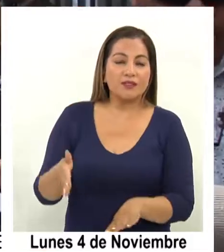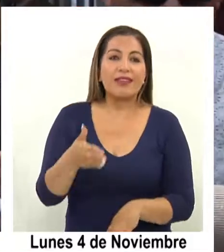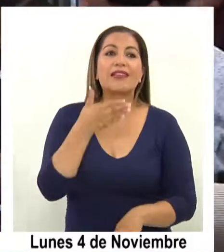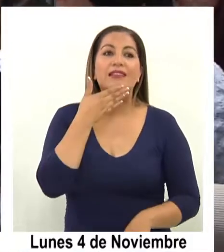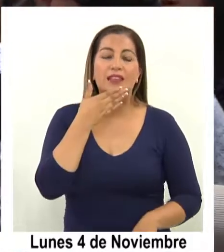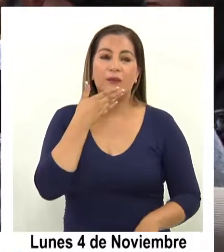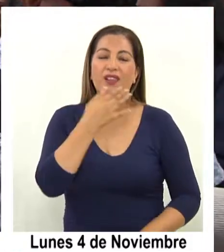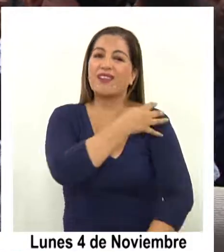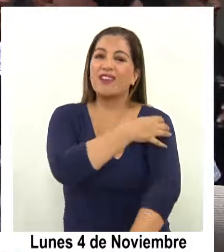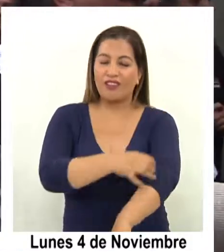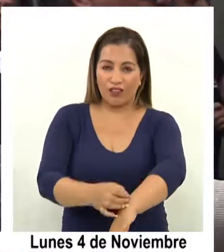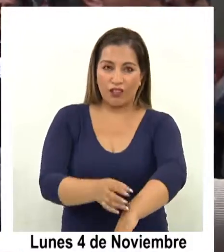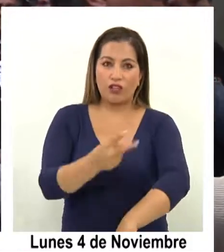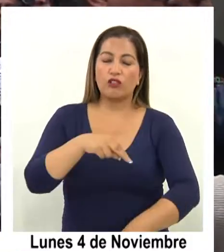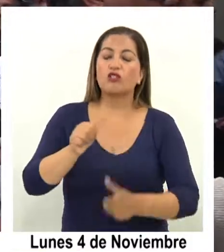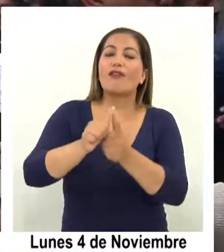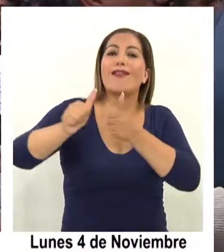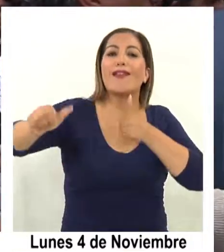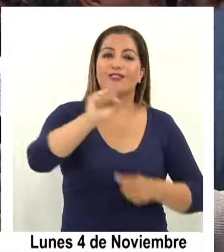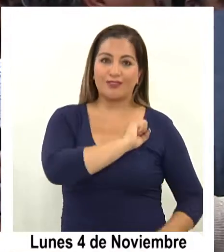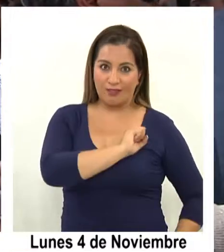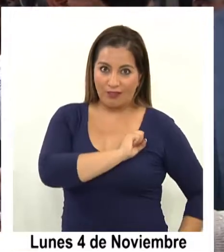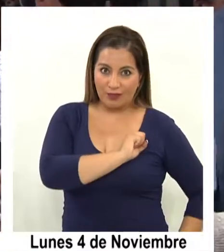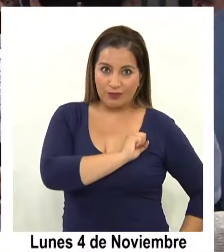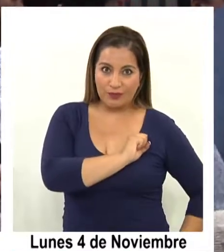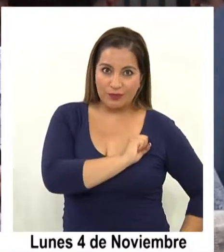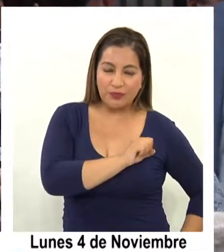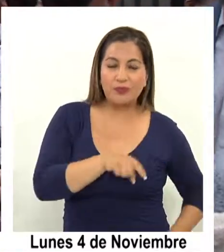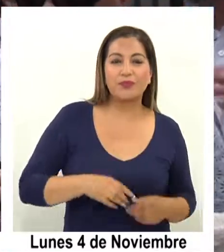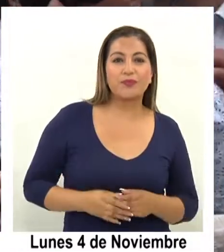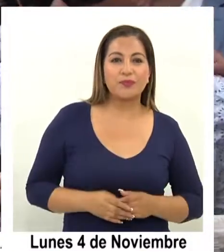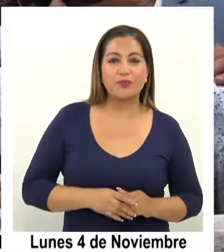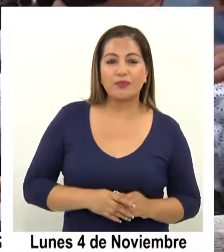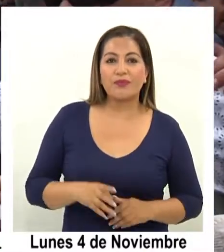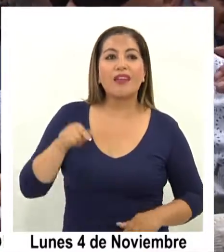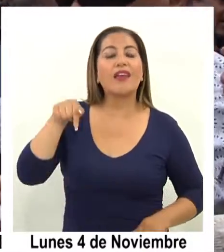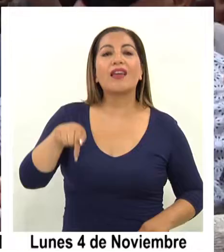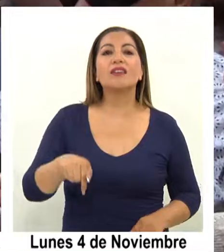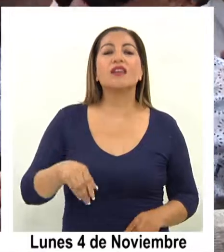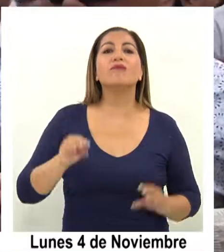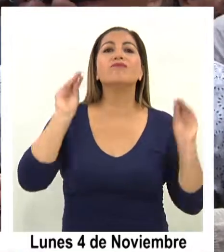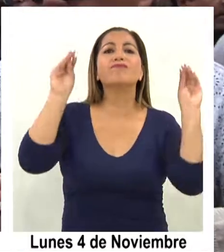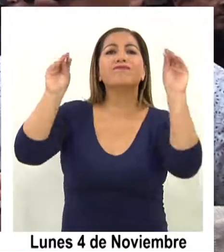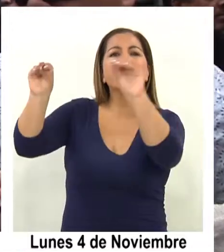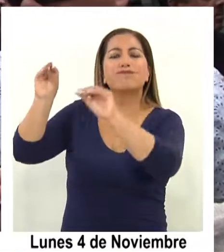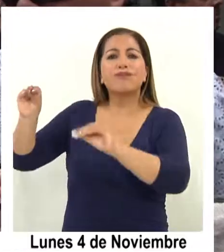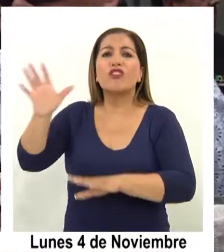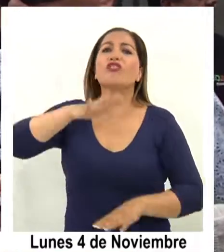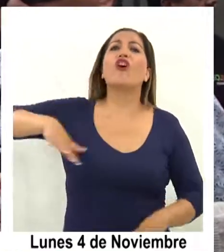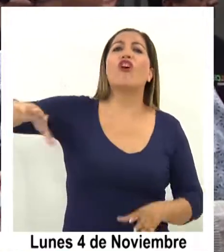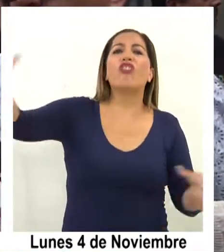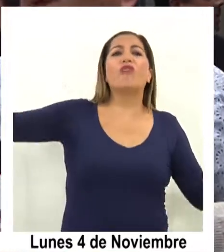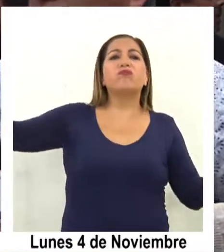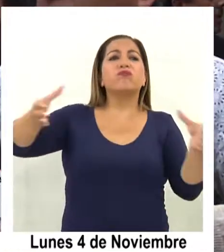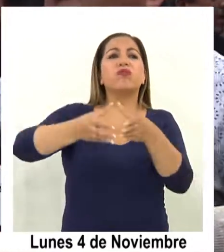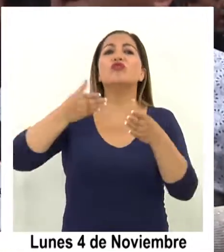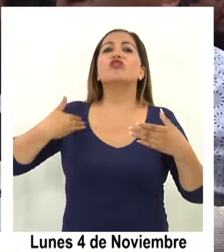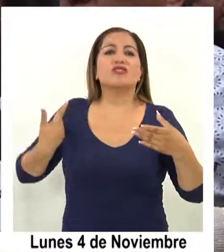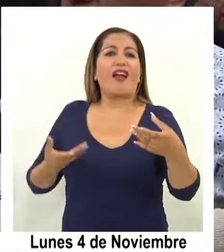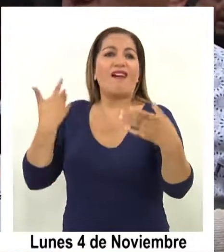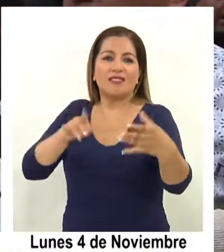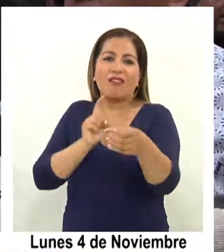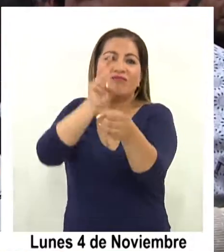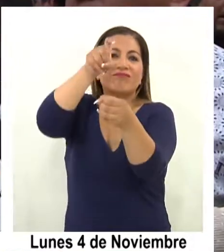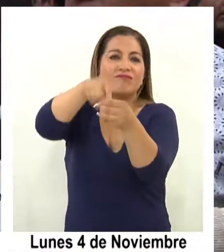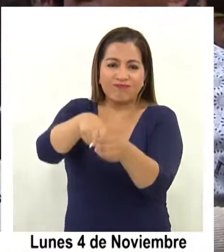las que son de regiones y que estamos lejos de Santiago. Entonces, esta es una convocatoria que todos seamos parte, yo ya soy parte